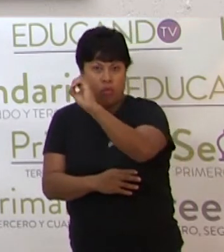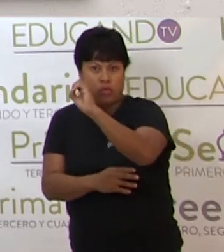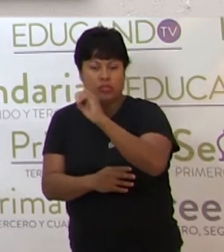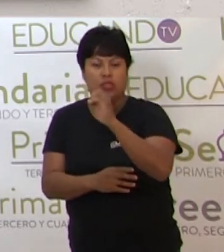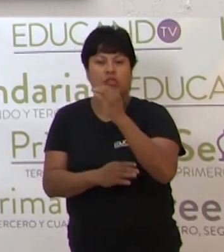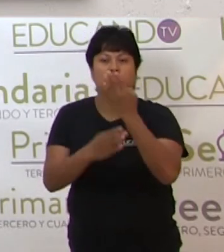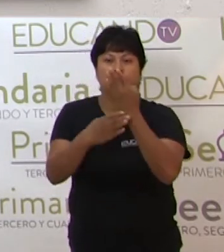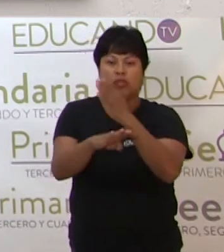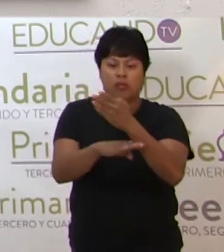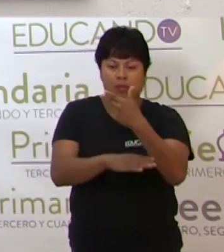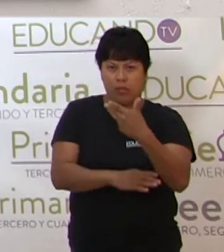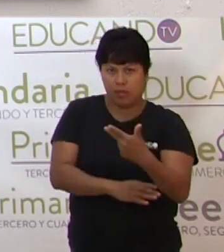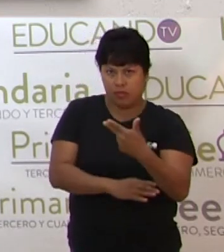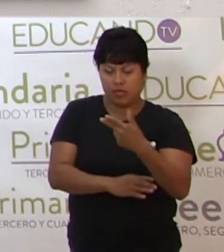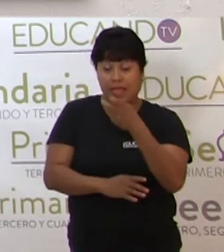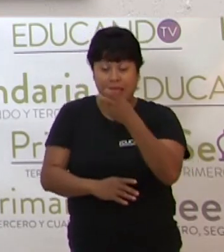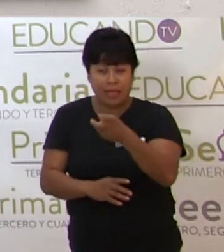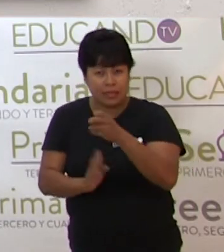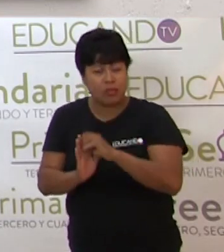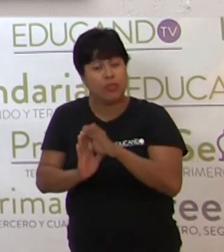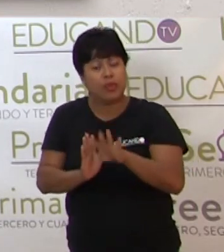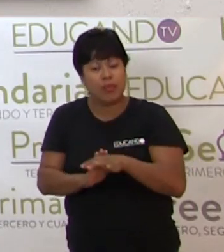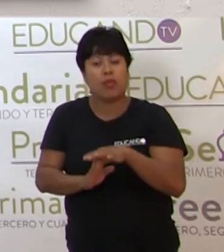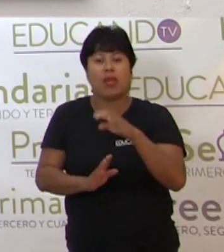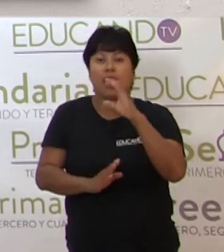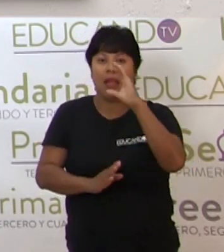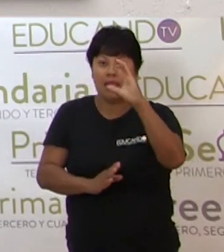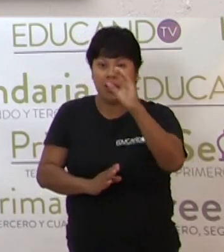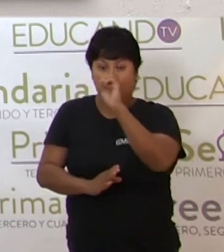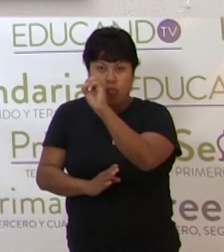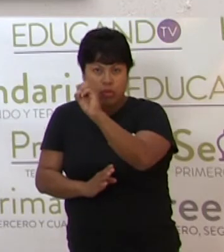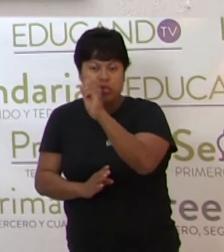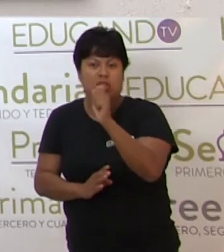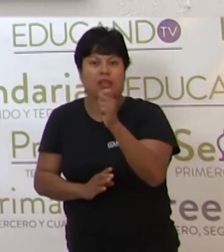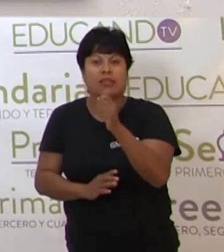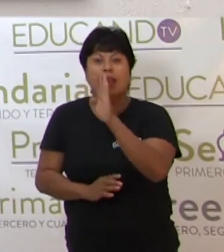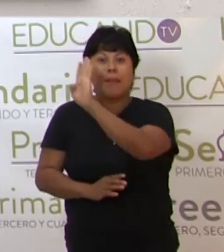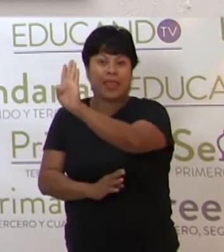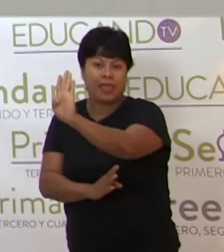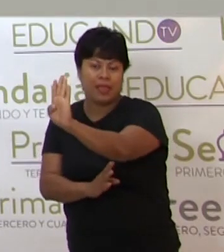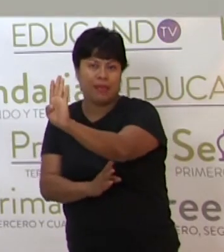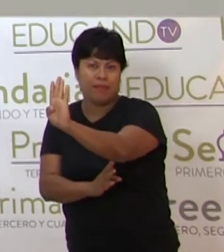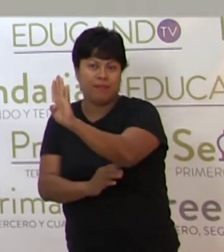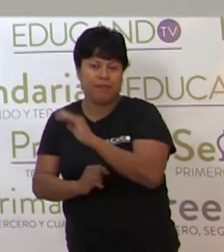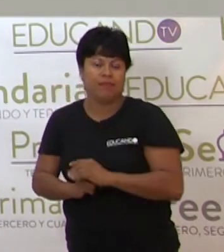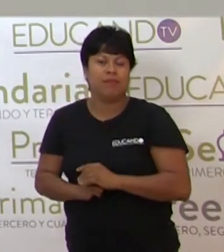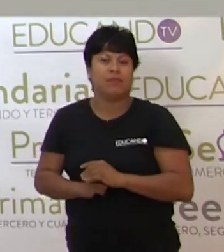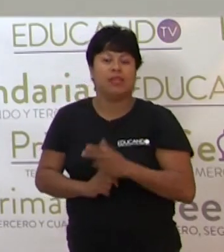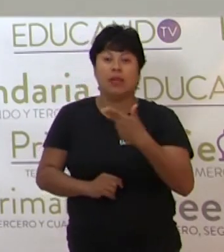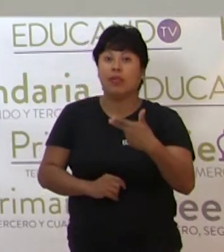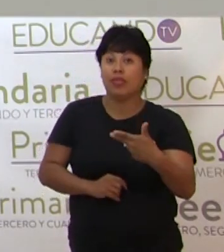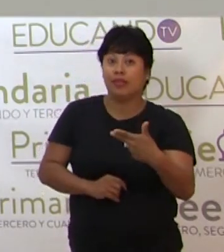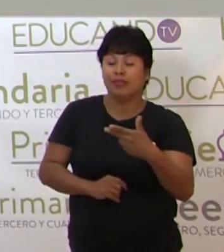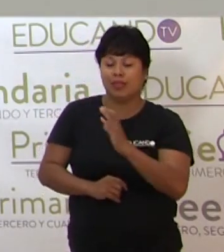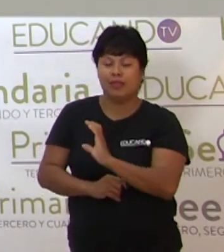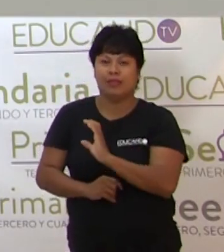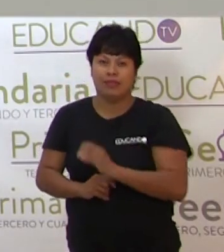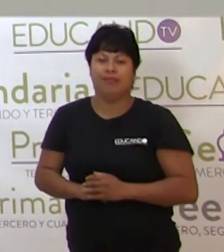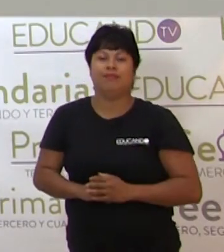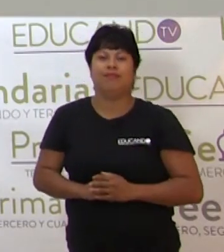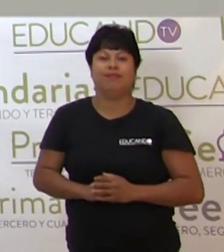opuesto sobre hipotenusa. En este caso, el cateto opuesto sería la B y la hipotenusa la